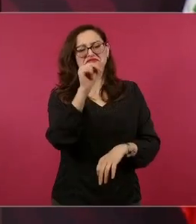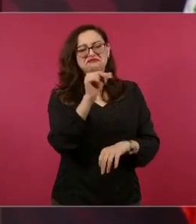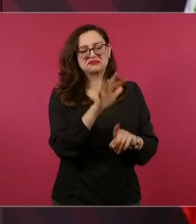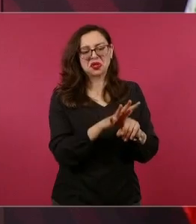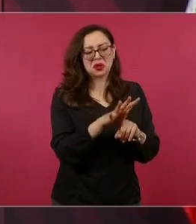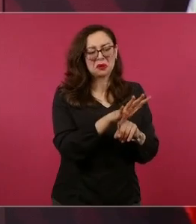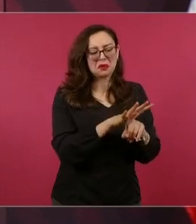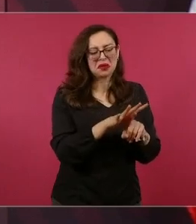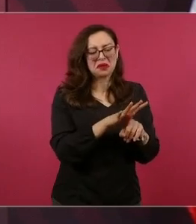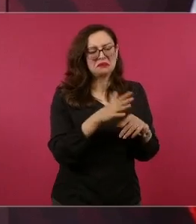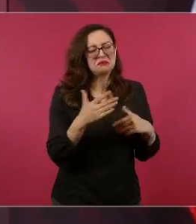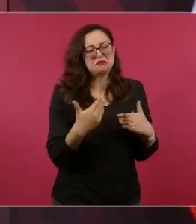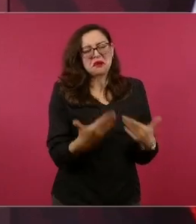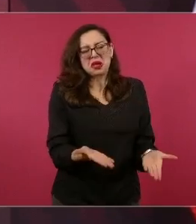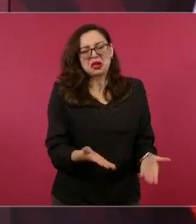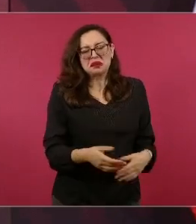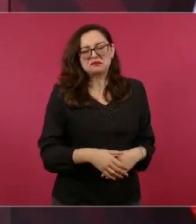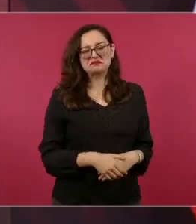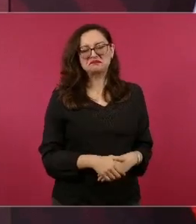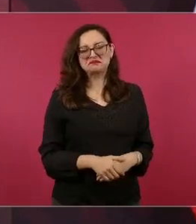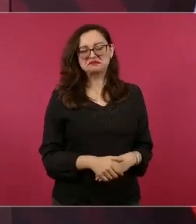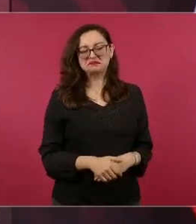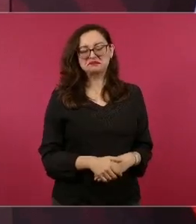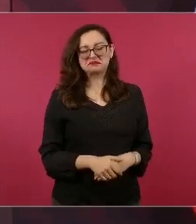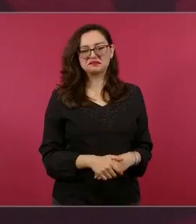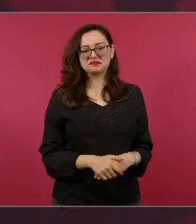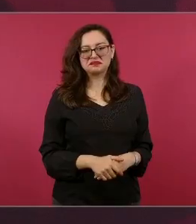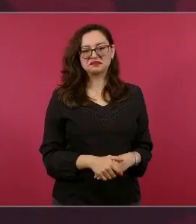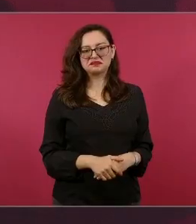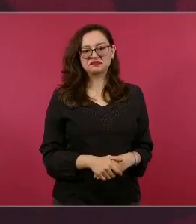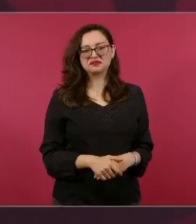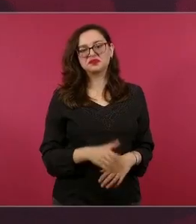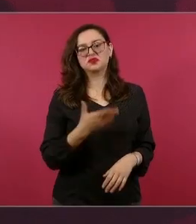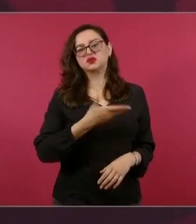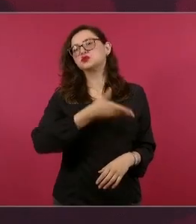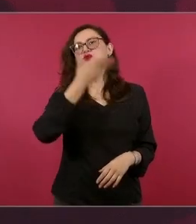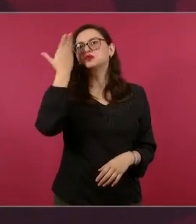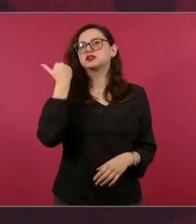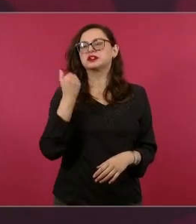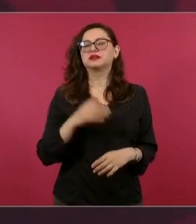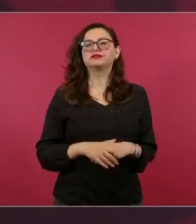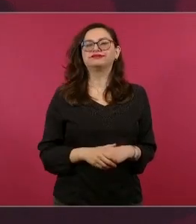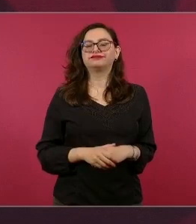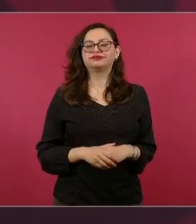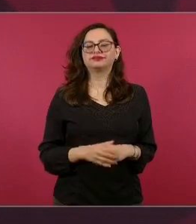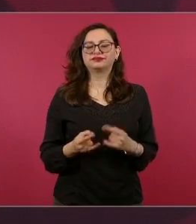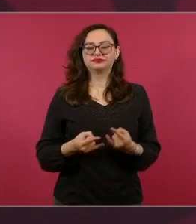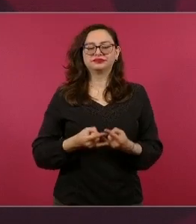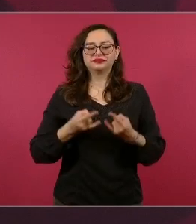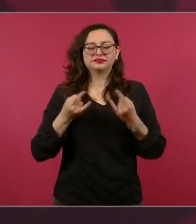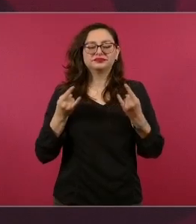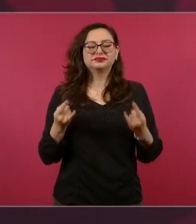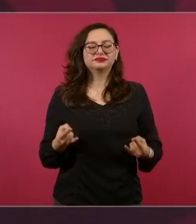No. Yo no sé si les conté una anécdota una vez cuando andábamos luchando.